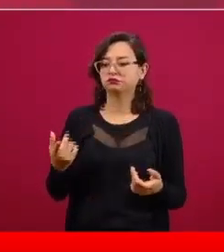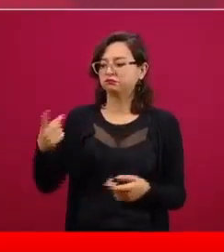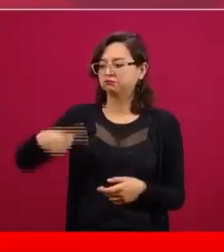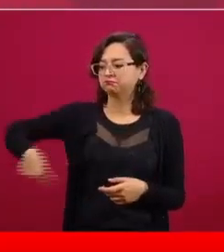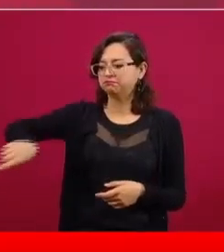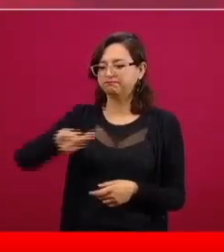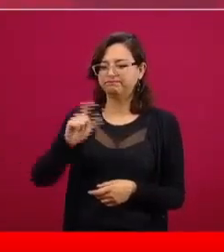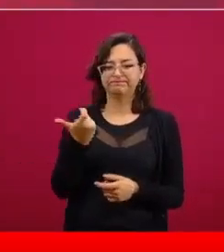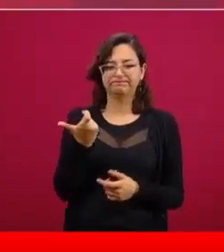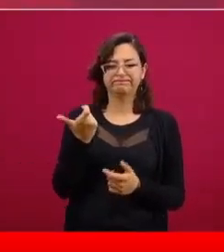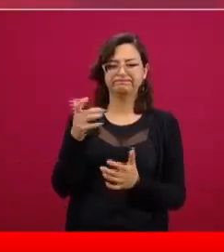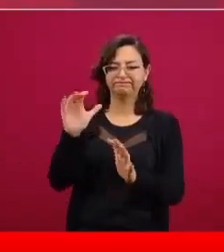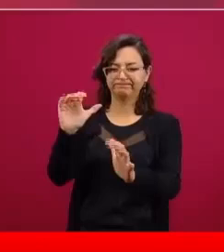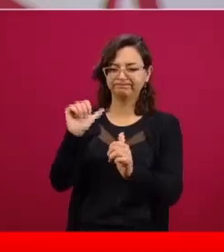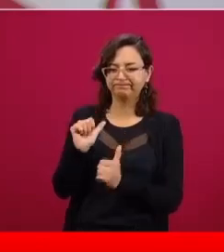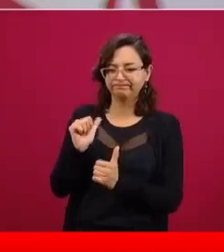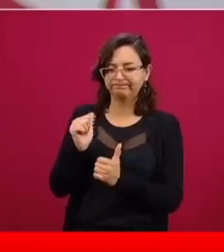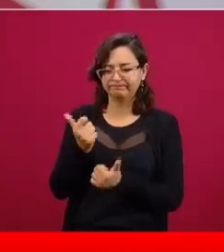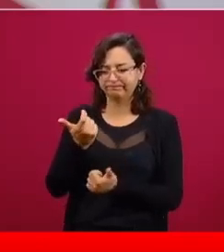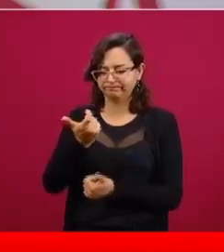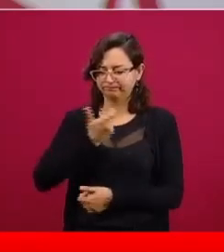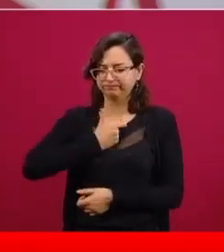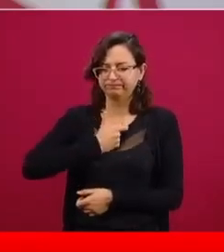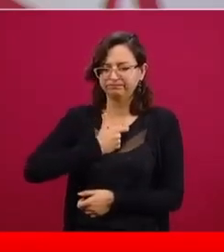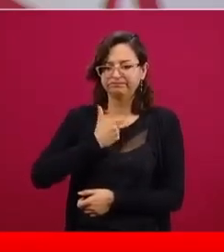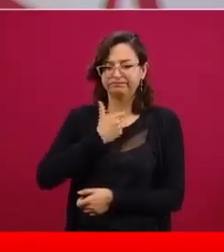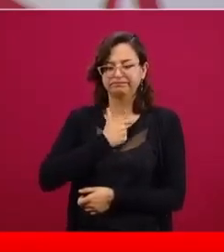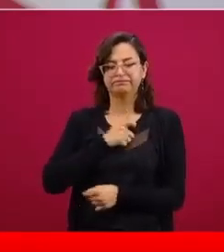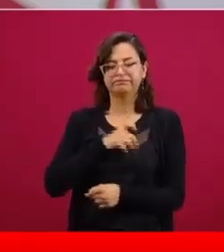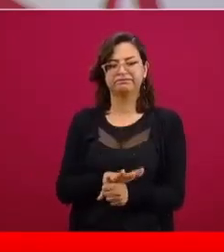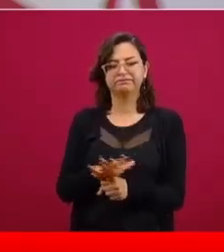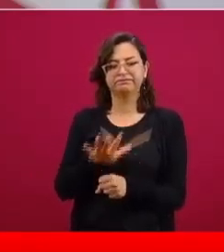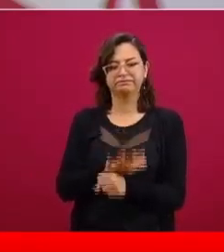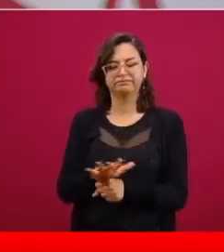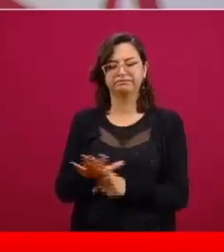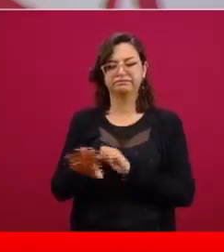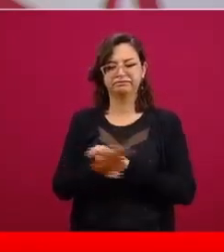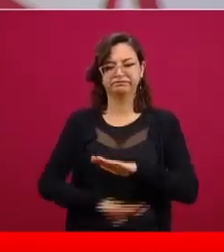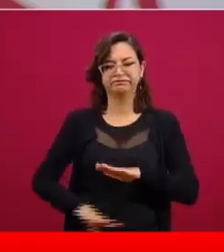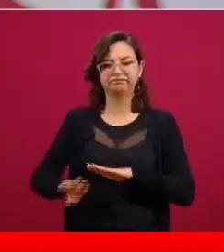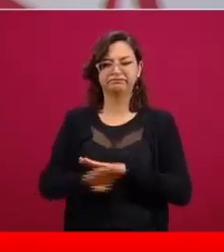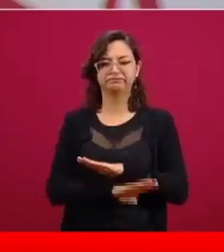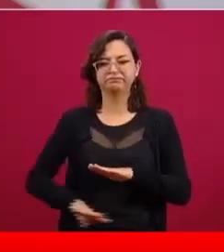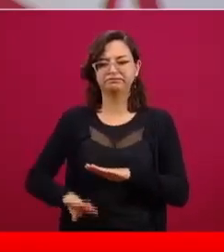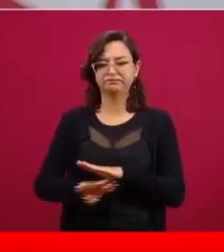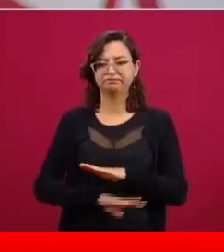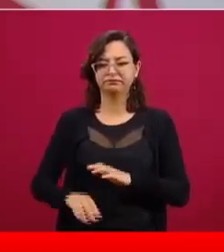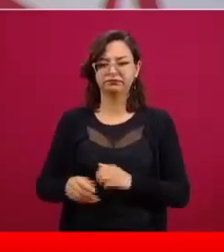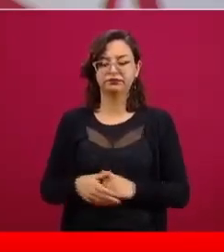ingresos para satisfacer sus necesidades básicas.